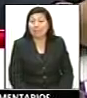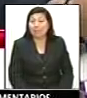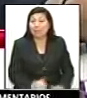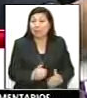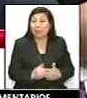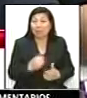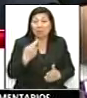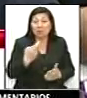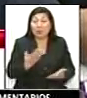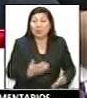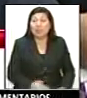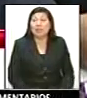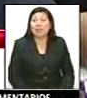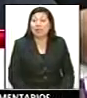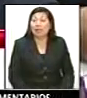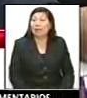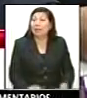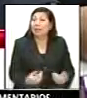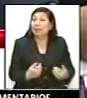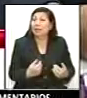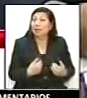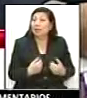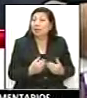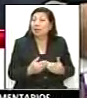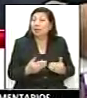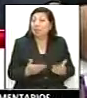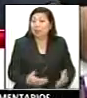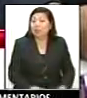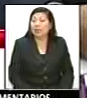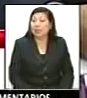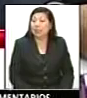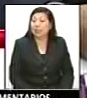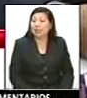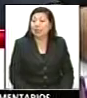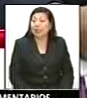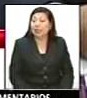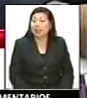opciones políticas, teniendo como campo de batalla